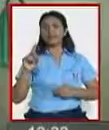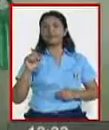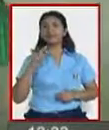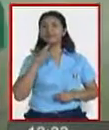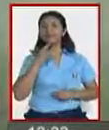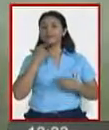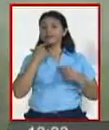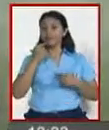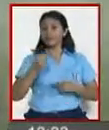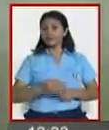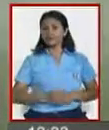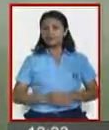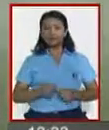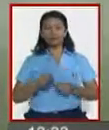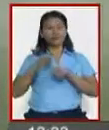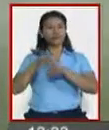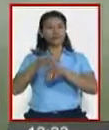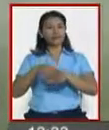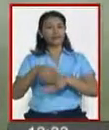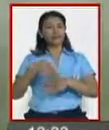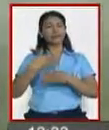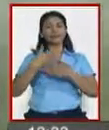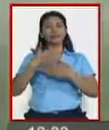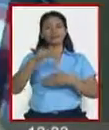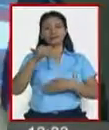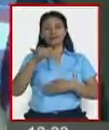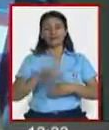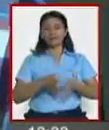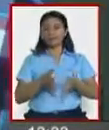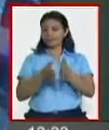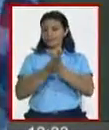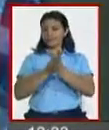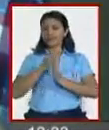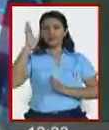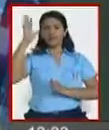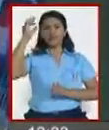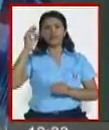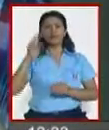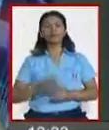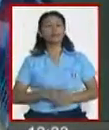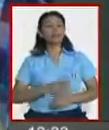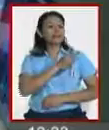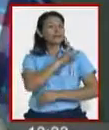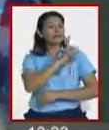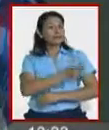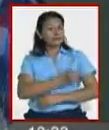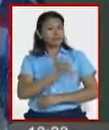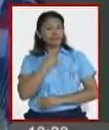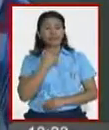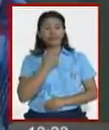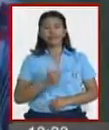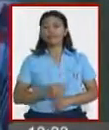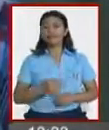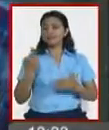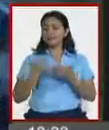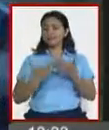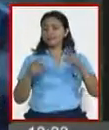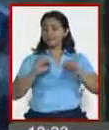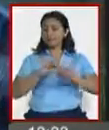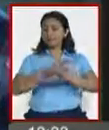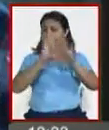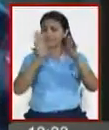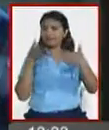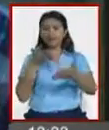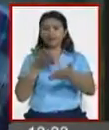Departamental anunció una marcha para este jueves. Queremos pedirle al fiscal de distrito que de una vez actúe. Aquí no hay nada que estudiar, está claro, se